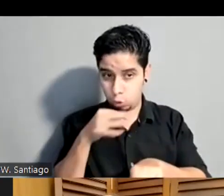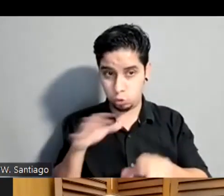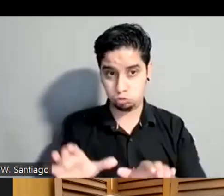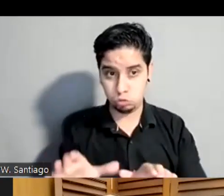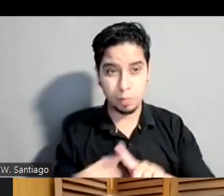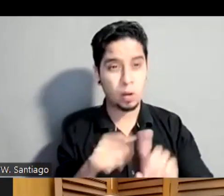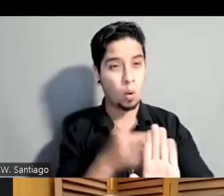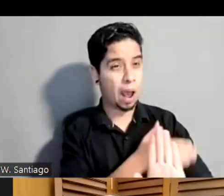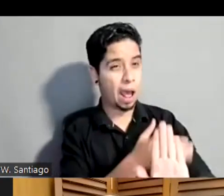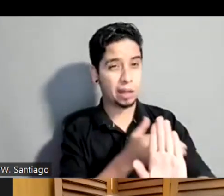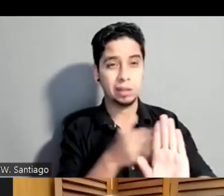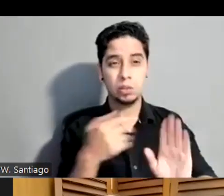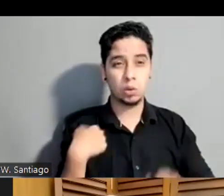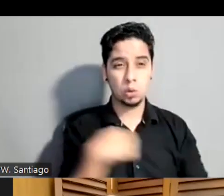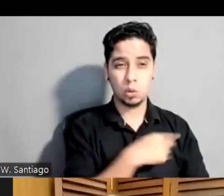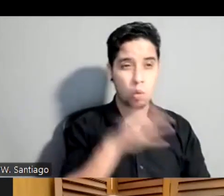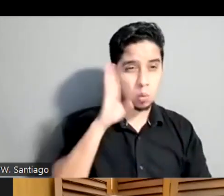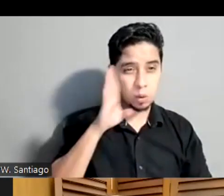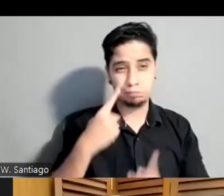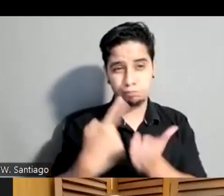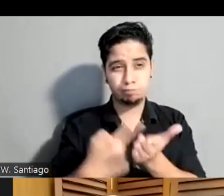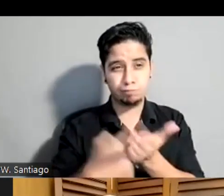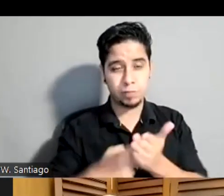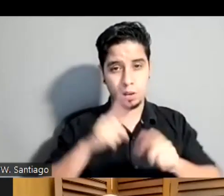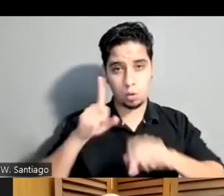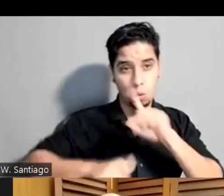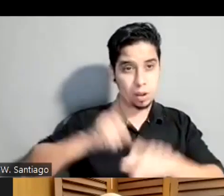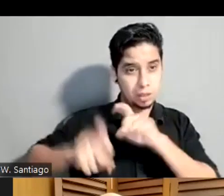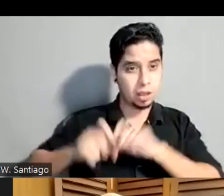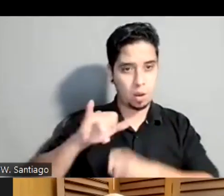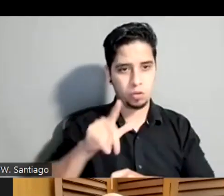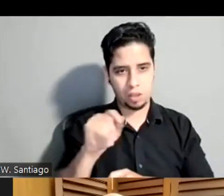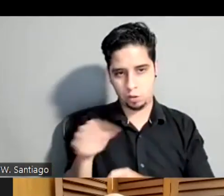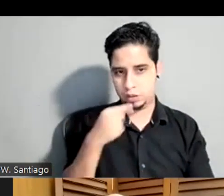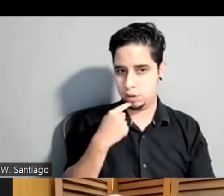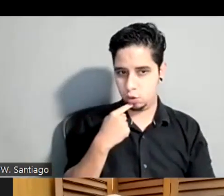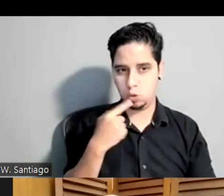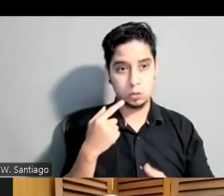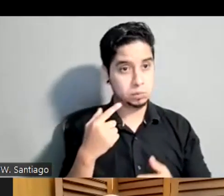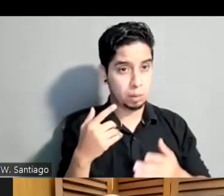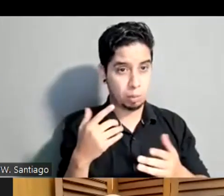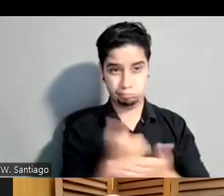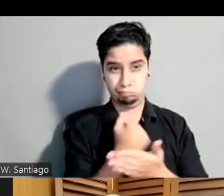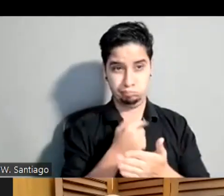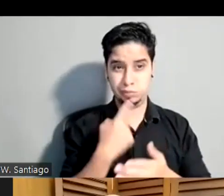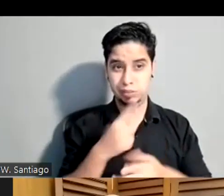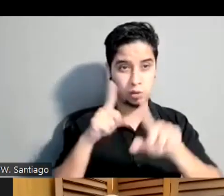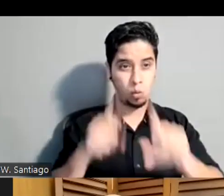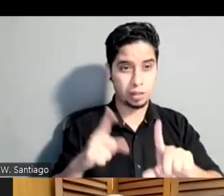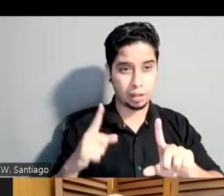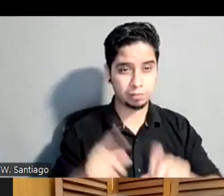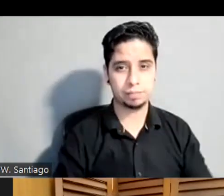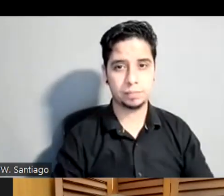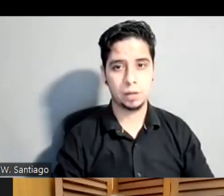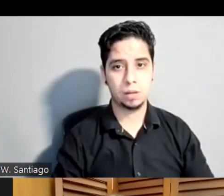de... vamos a hablar de la encuesta porque ya que José lo metió al medio, vamos a dejar de decirla. Vamos a cerrar la